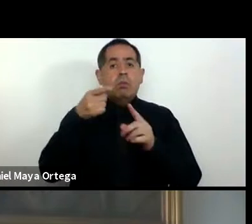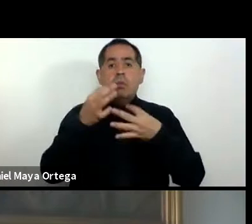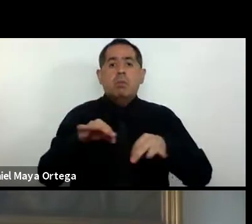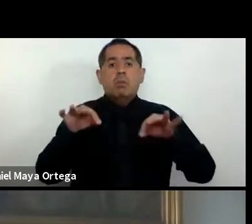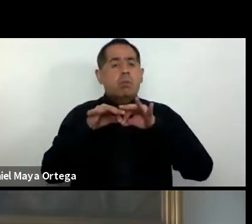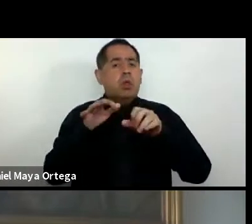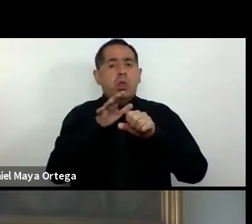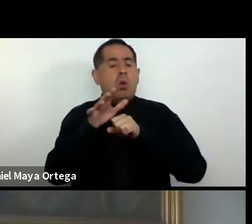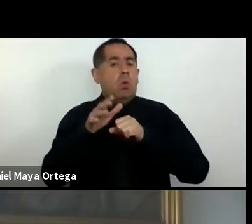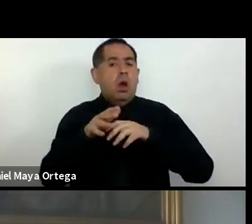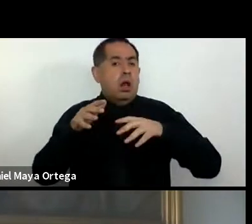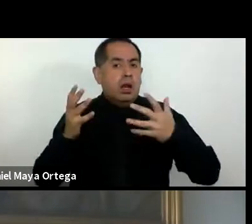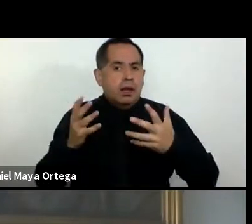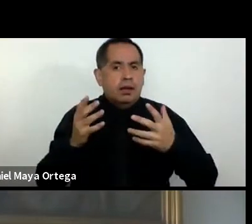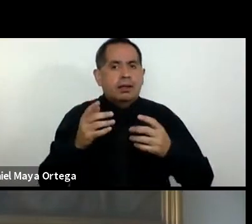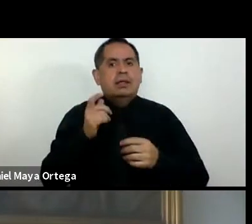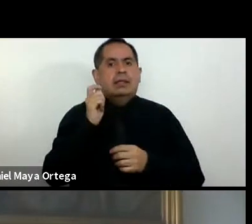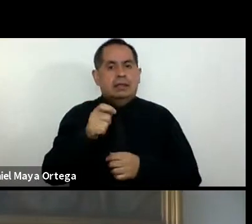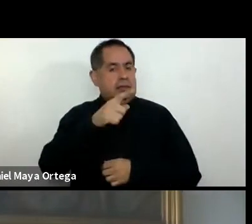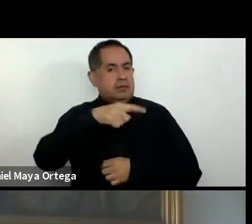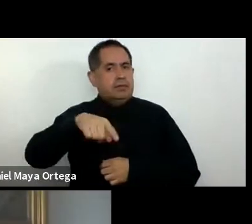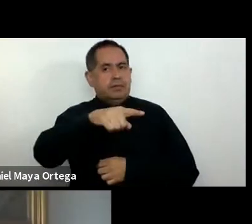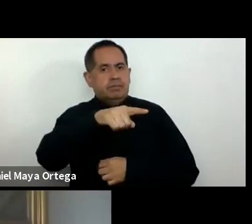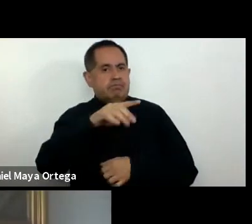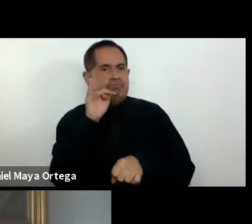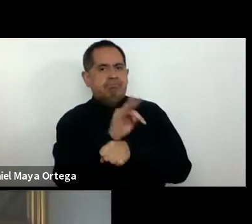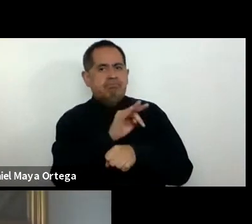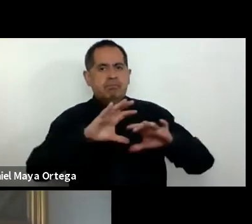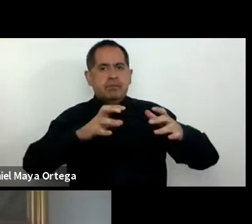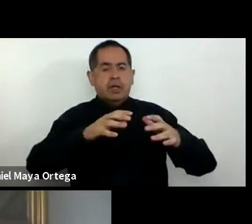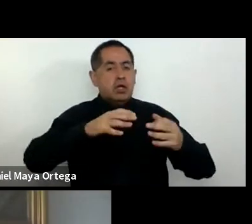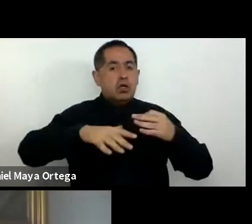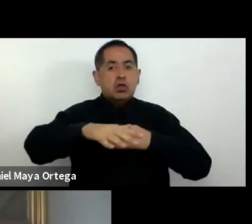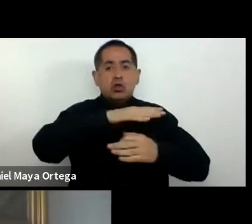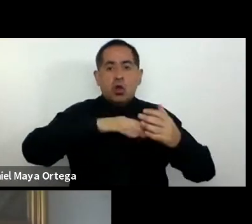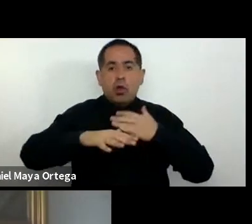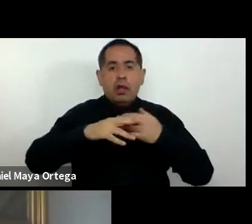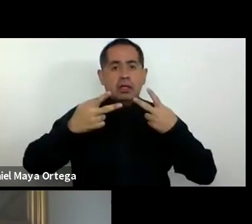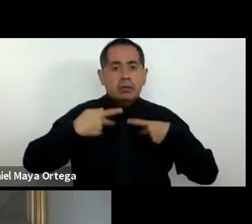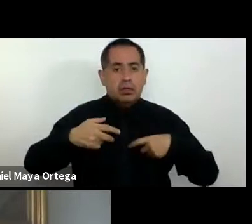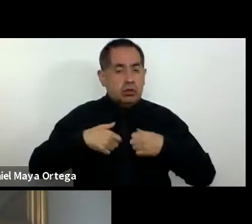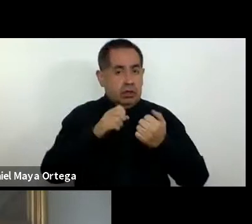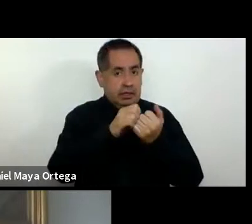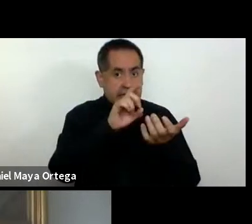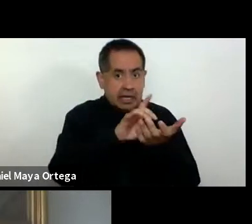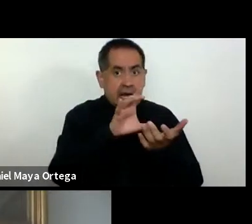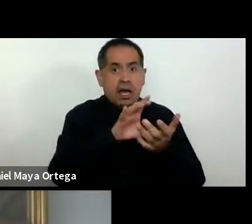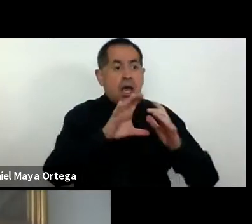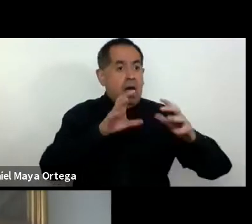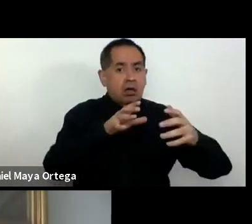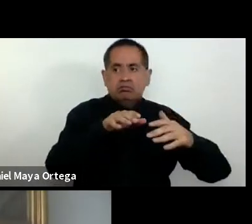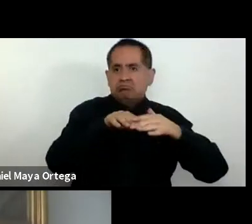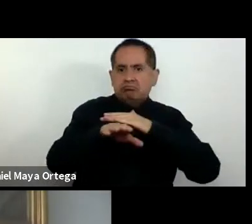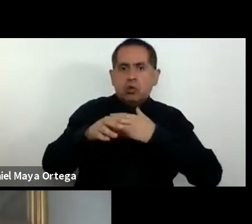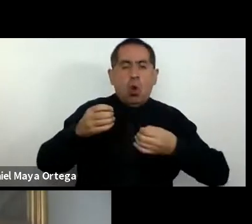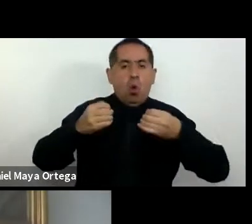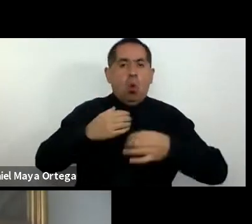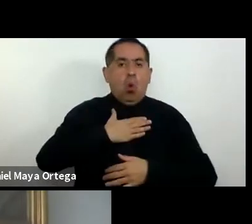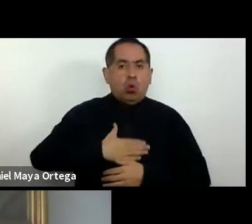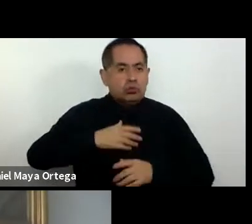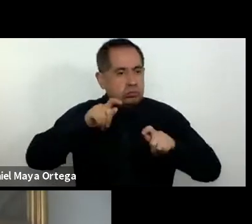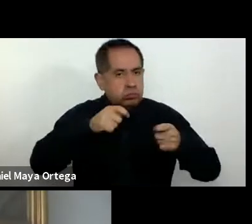importante, que es garantizar que todas las personas tengan acceso a